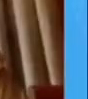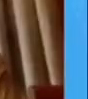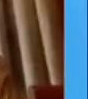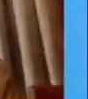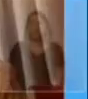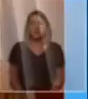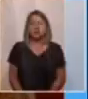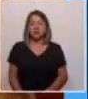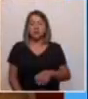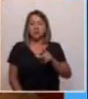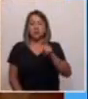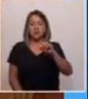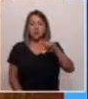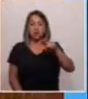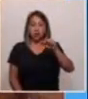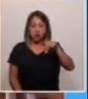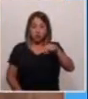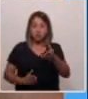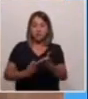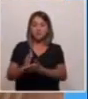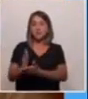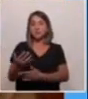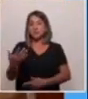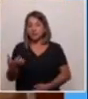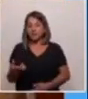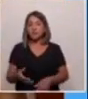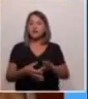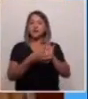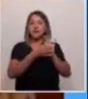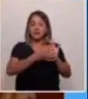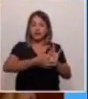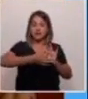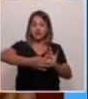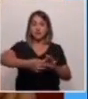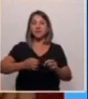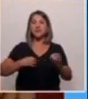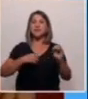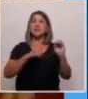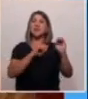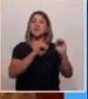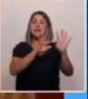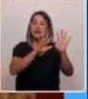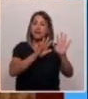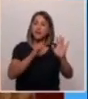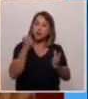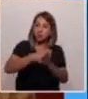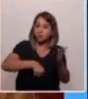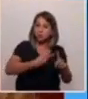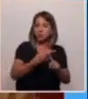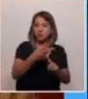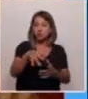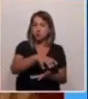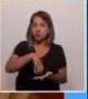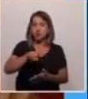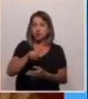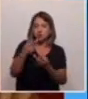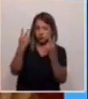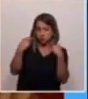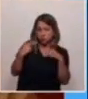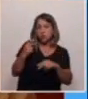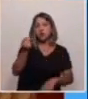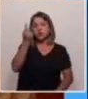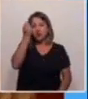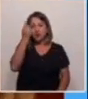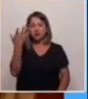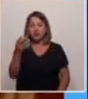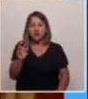Vamos el cronómetro. Muchas gracias, Sir. El que pide por su pueblo no se humilla. Me gusta que la gente sea capaz de entender que